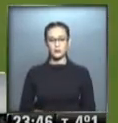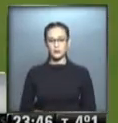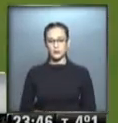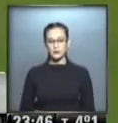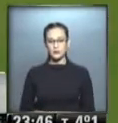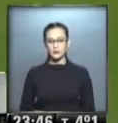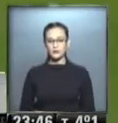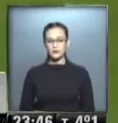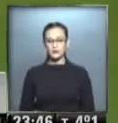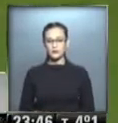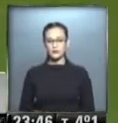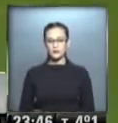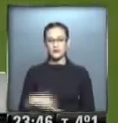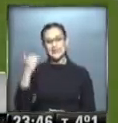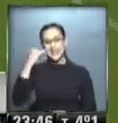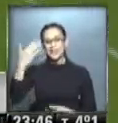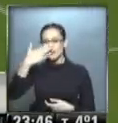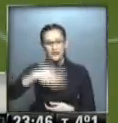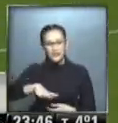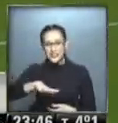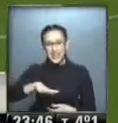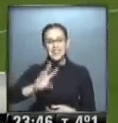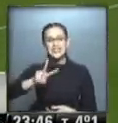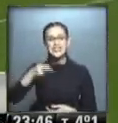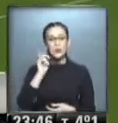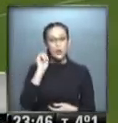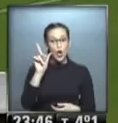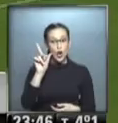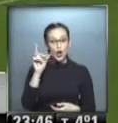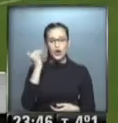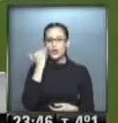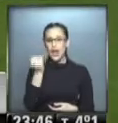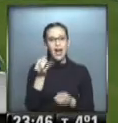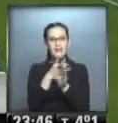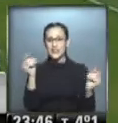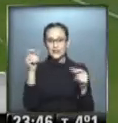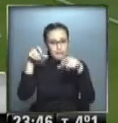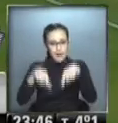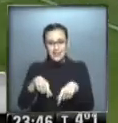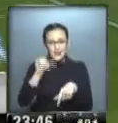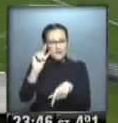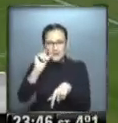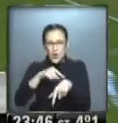Y ya sobre el final iba a llegar el turno del segundo gol. Ya casi que se moría el partido.